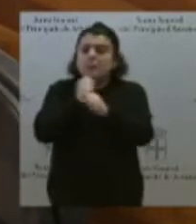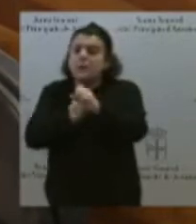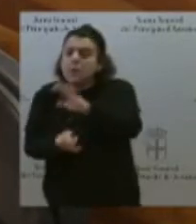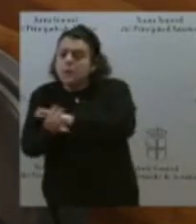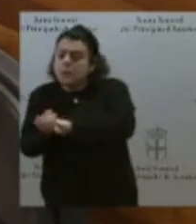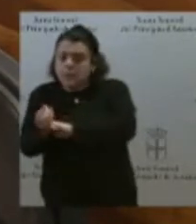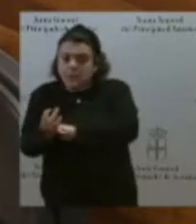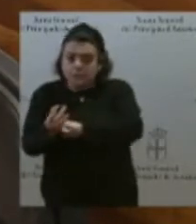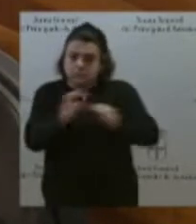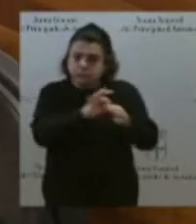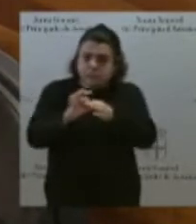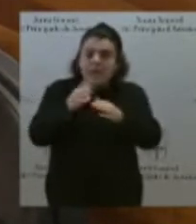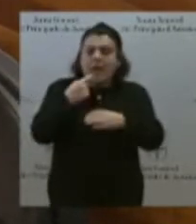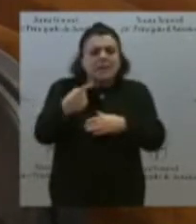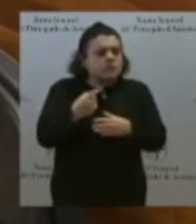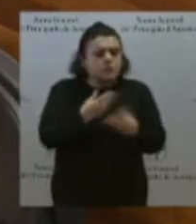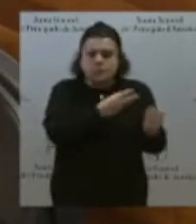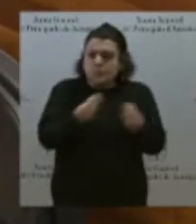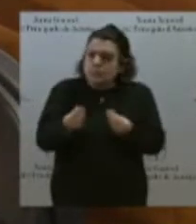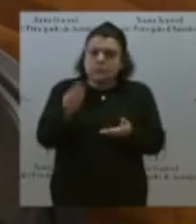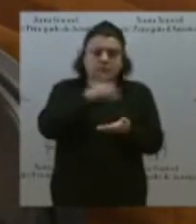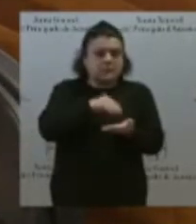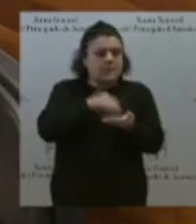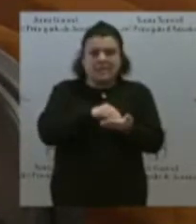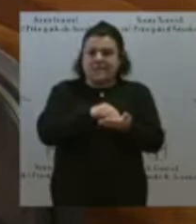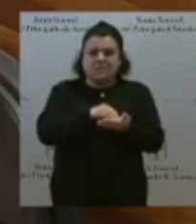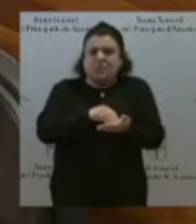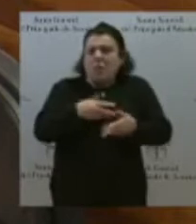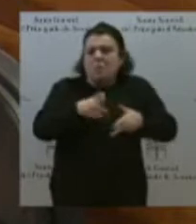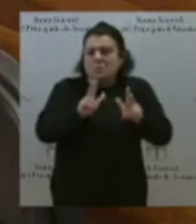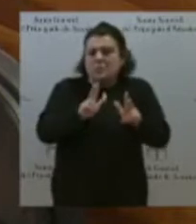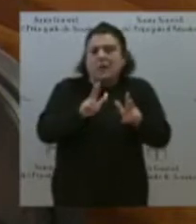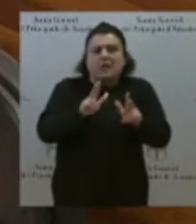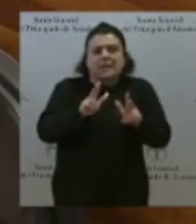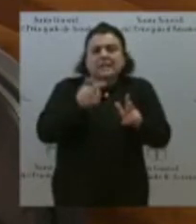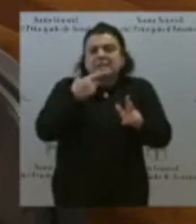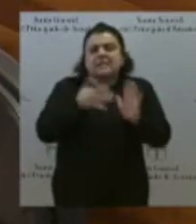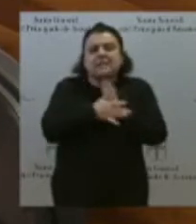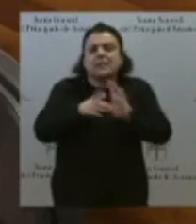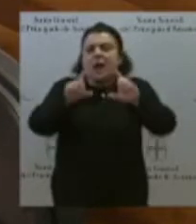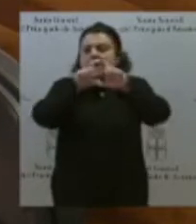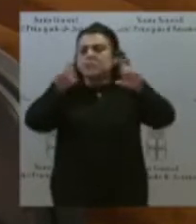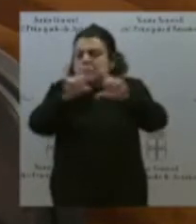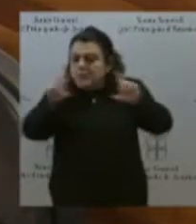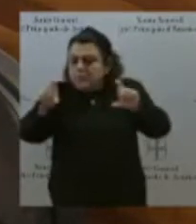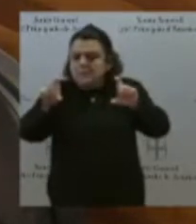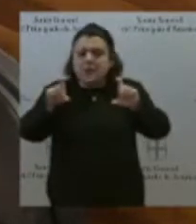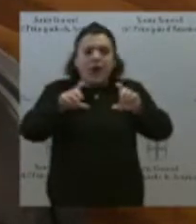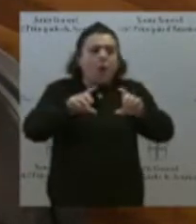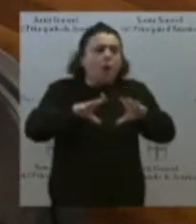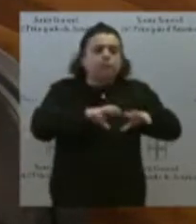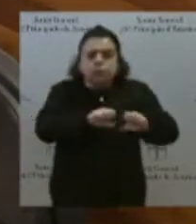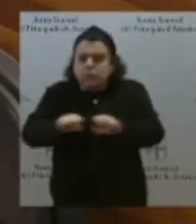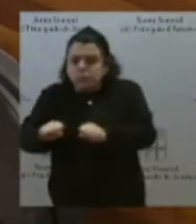pasiva, sin tolerar, sin permitir que exista una depredación social o medioambiental. En relación con esta declaración de